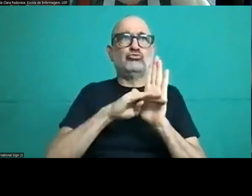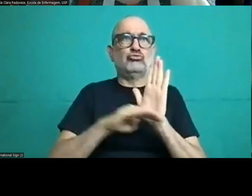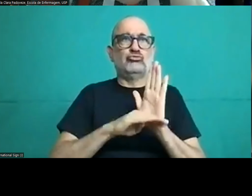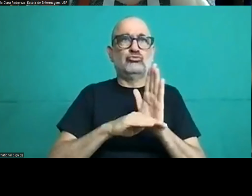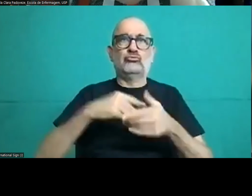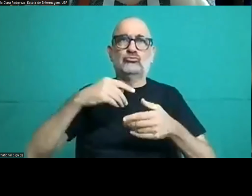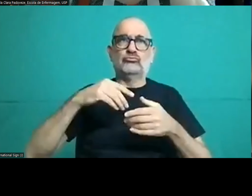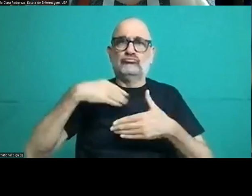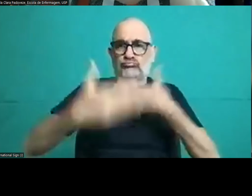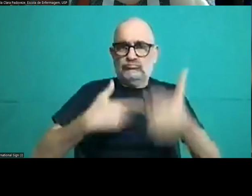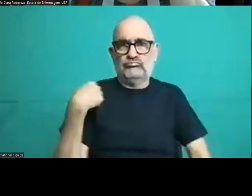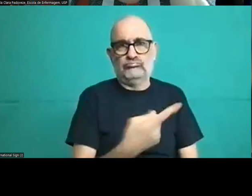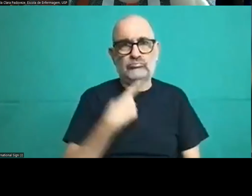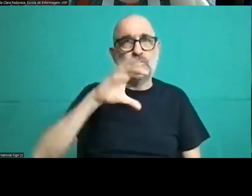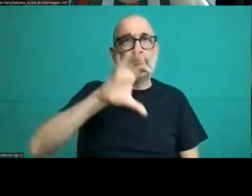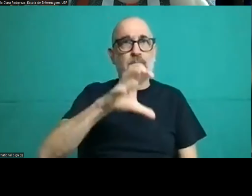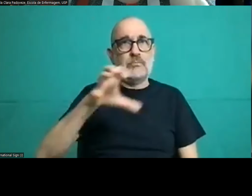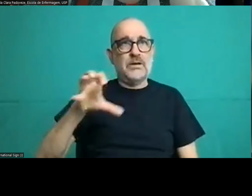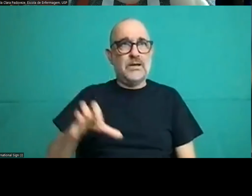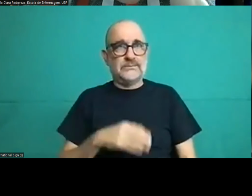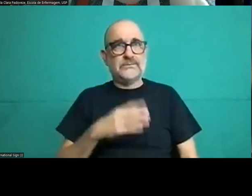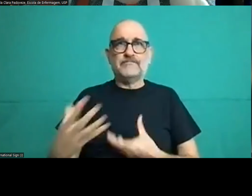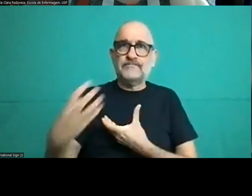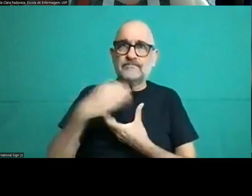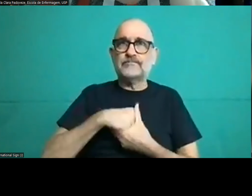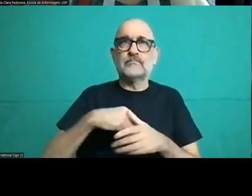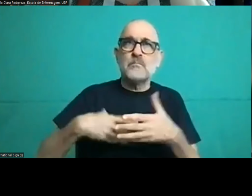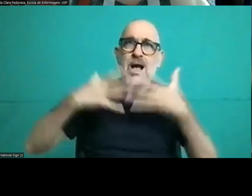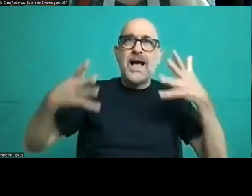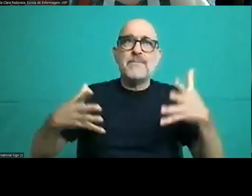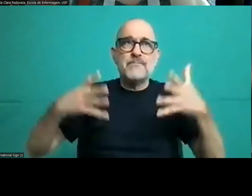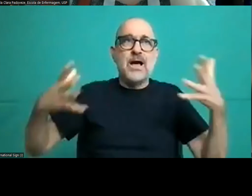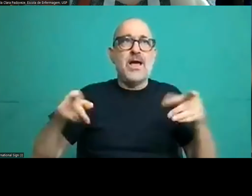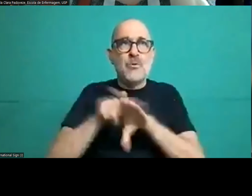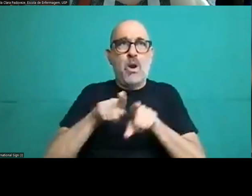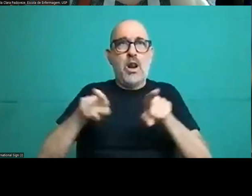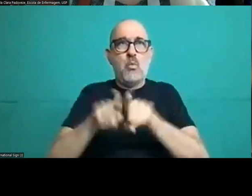seguridad del paciente, pues con la que creo todos estamos comprometidos.